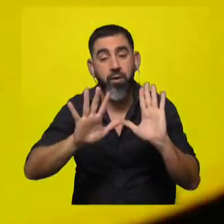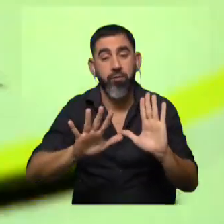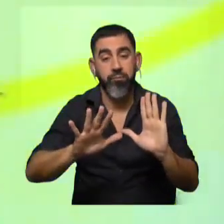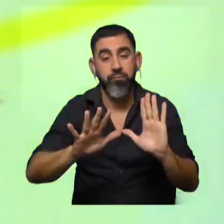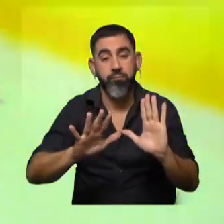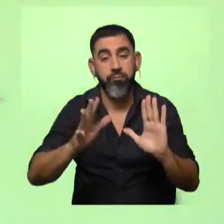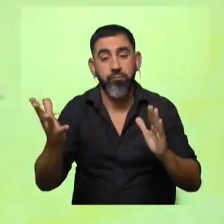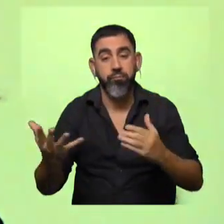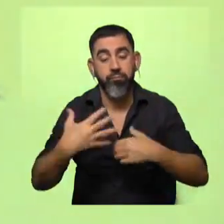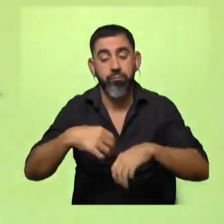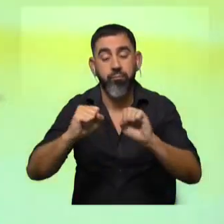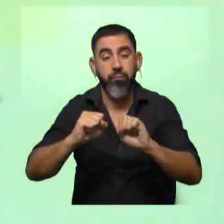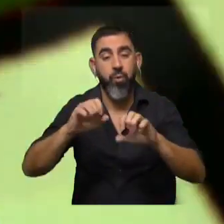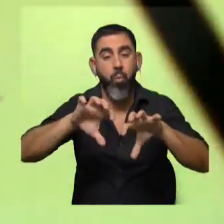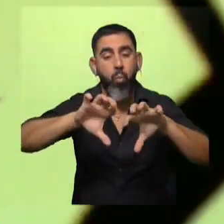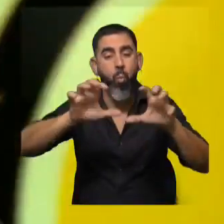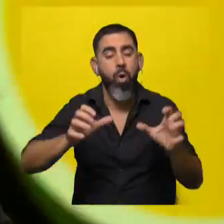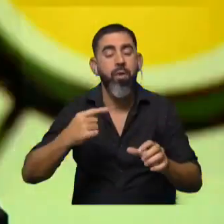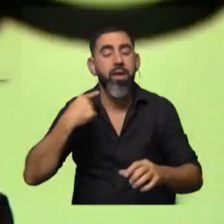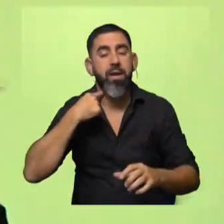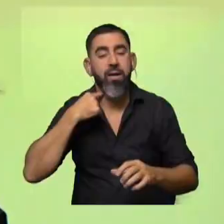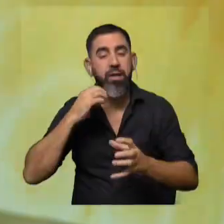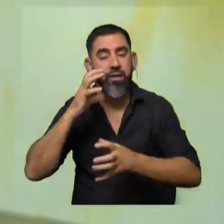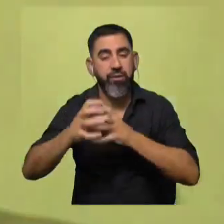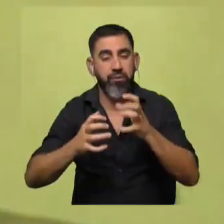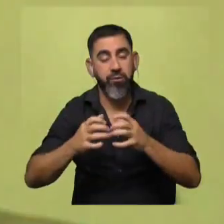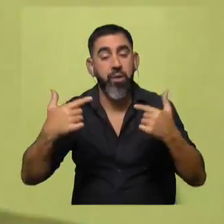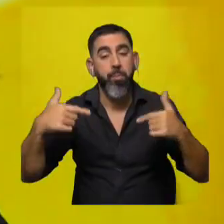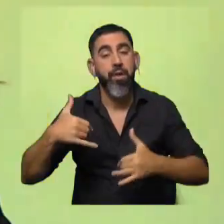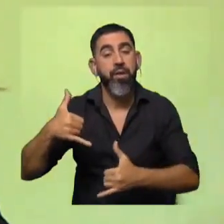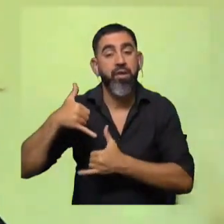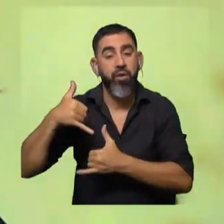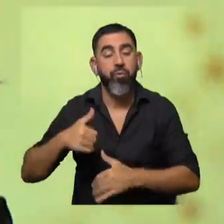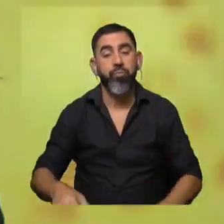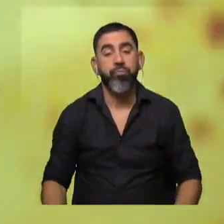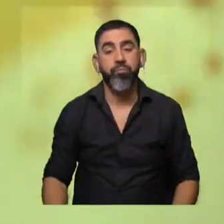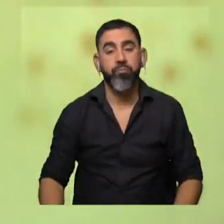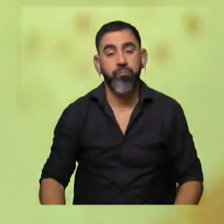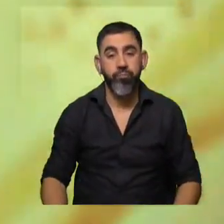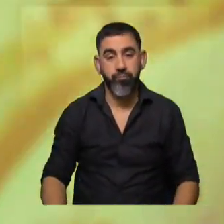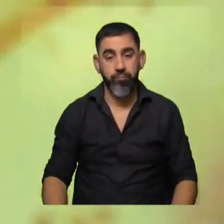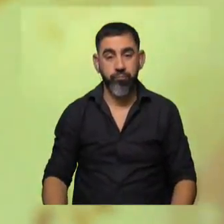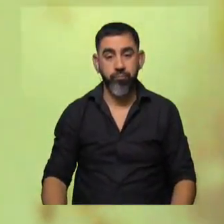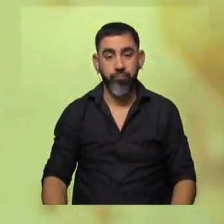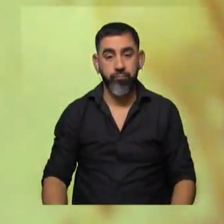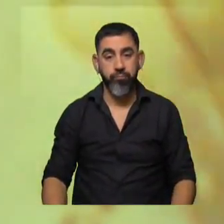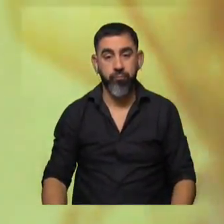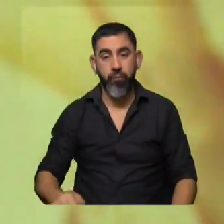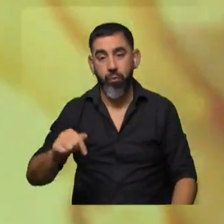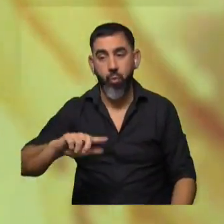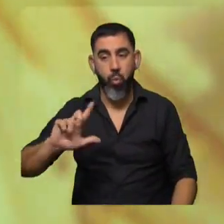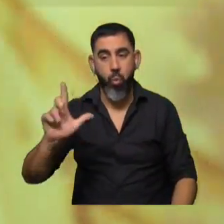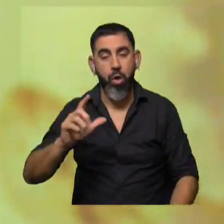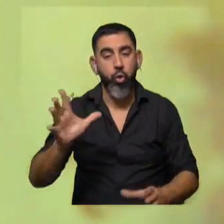que fue incautado en un mueble gris. Dentro del Ministerio de Defensa. Sí. Pero nosotros hoy en día no tenemos todos